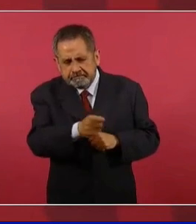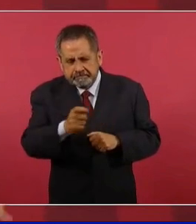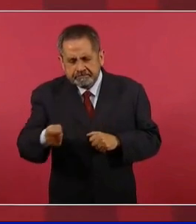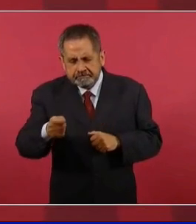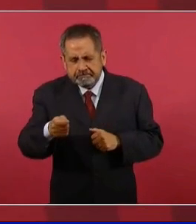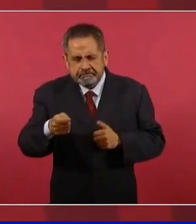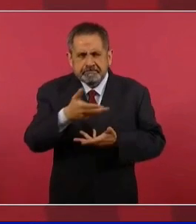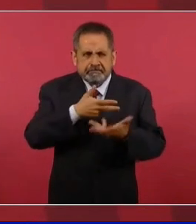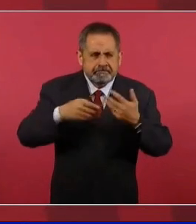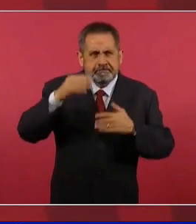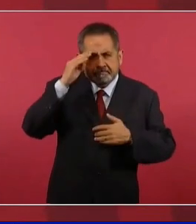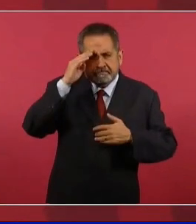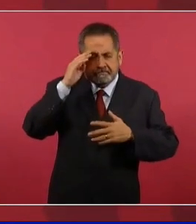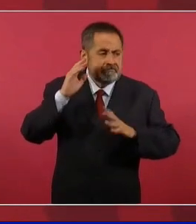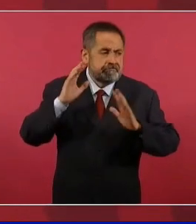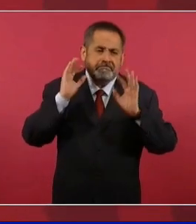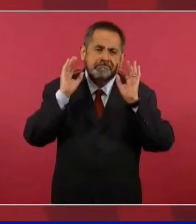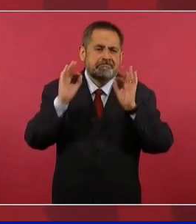Pero